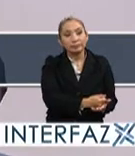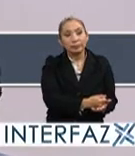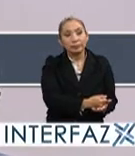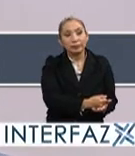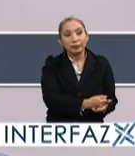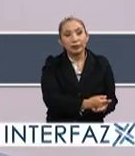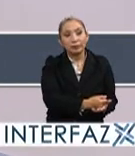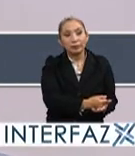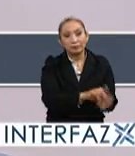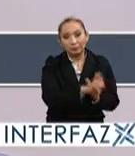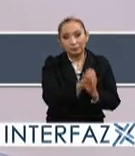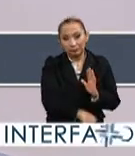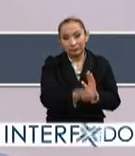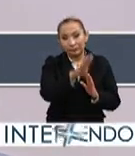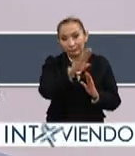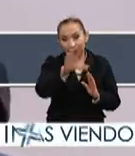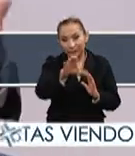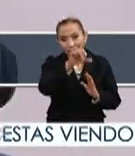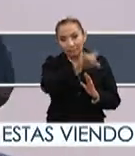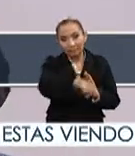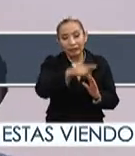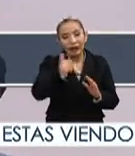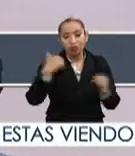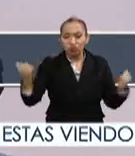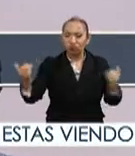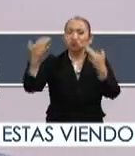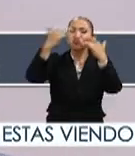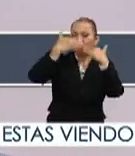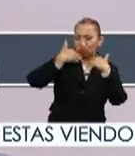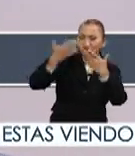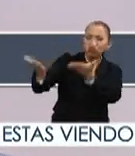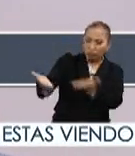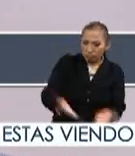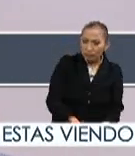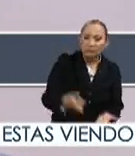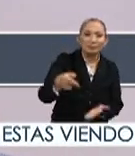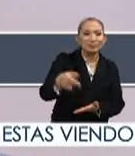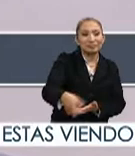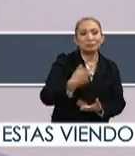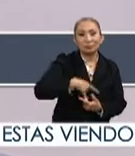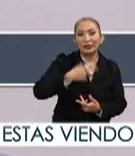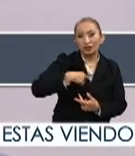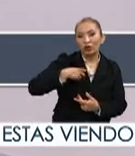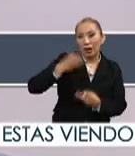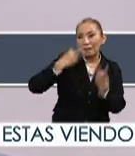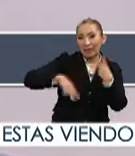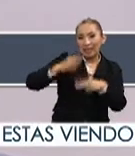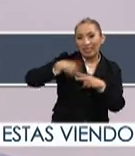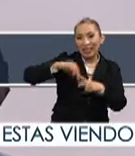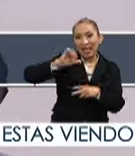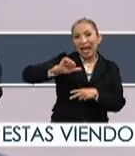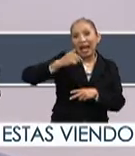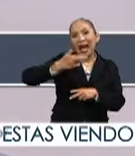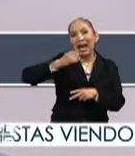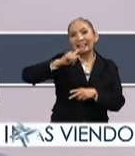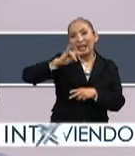caso de Baja California, reciben muy bien a los migrantes haitianos y les crean condiciones,